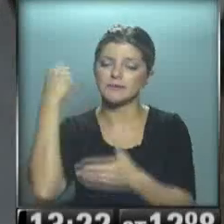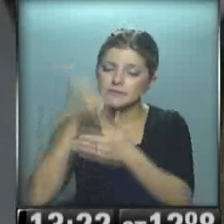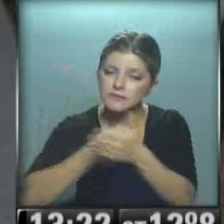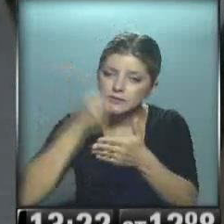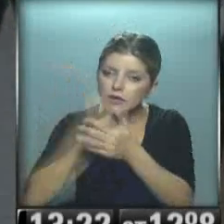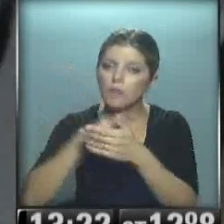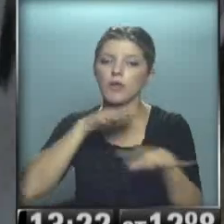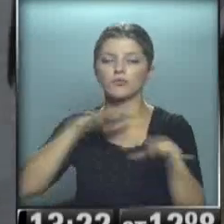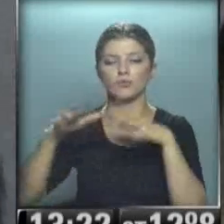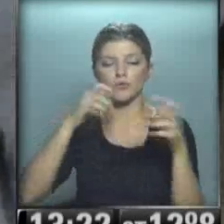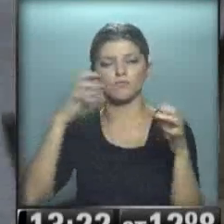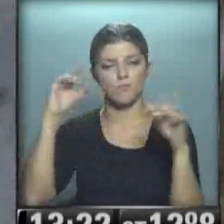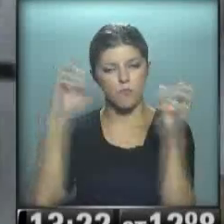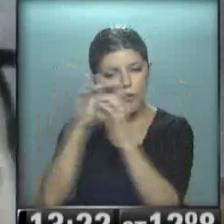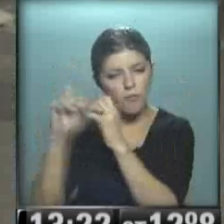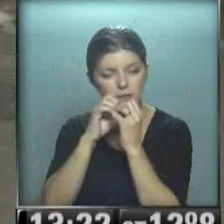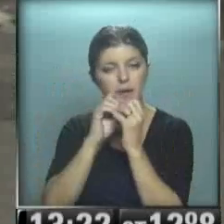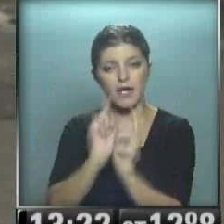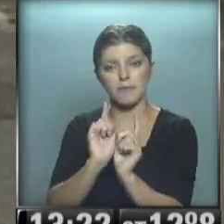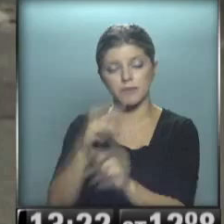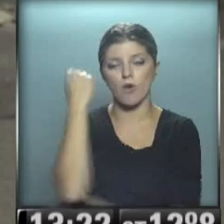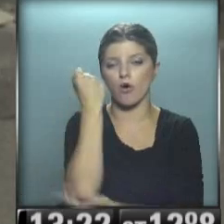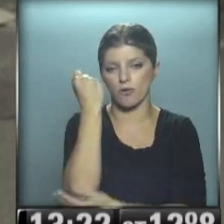superar las dificultades que le impone la